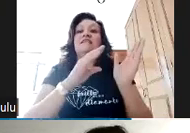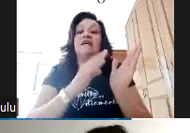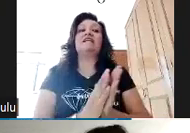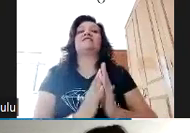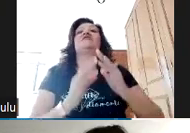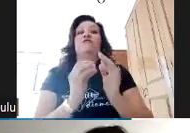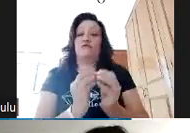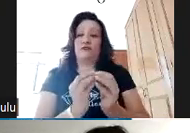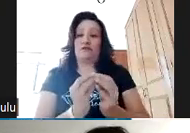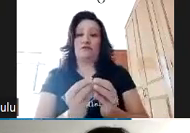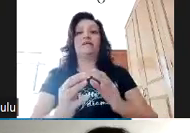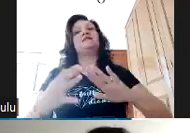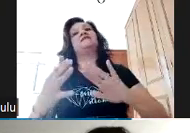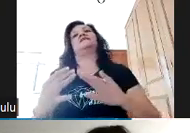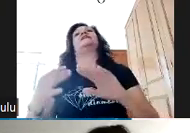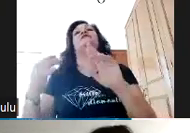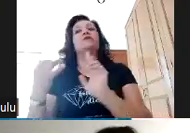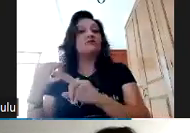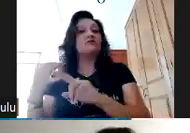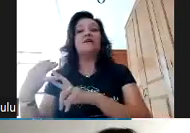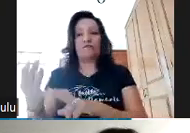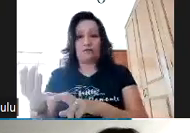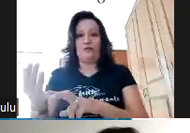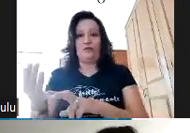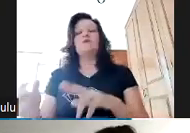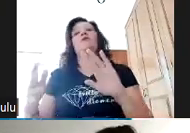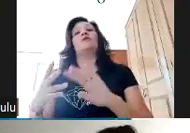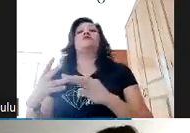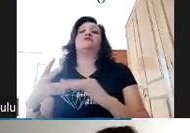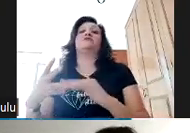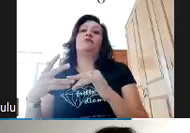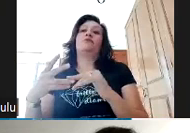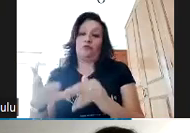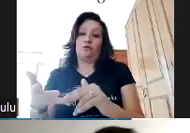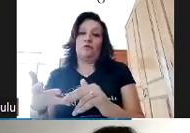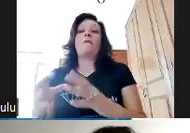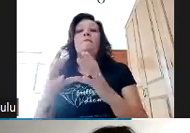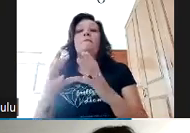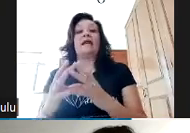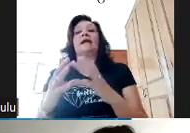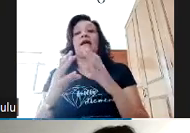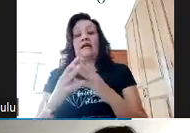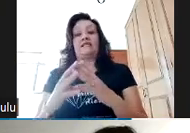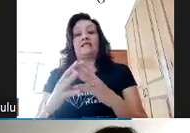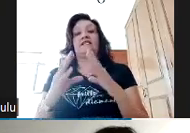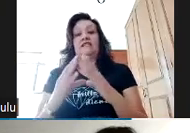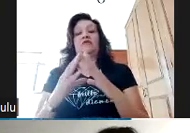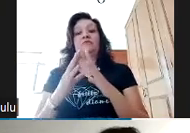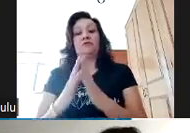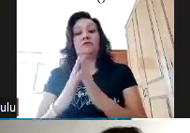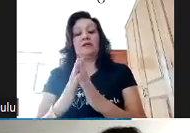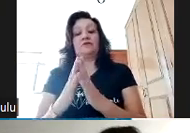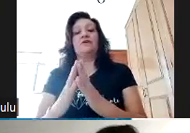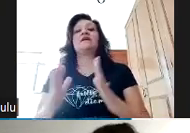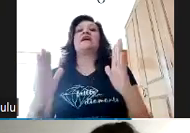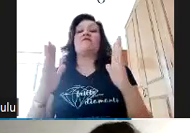cortarles darles información ya se acerca de nuestro negocio o de nuestro producto para que este tipo